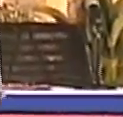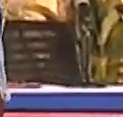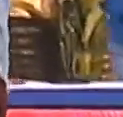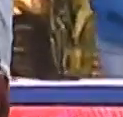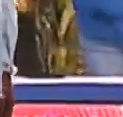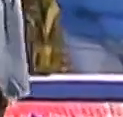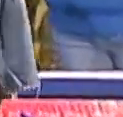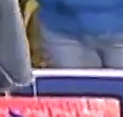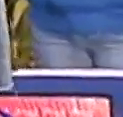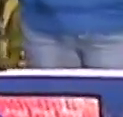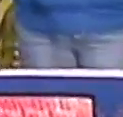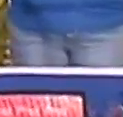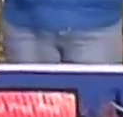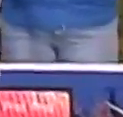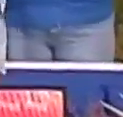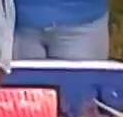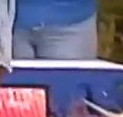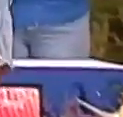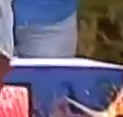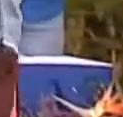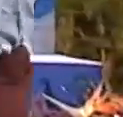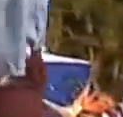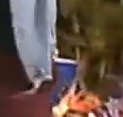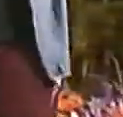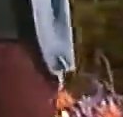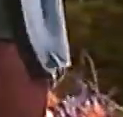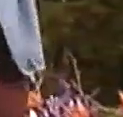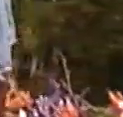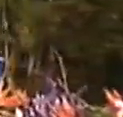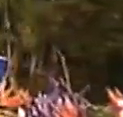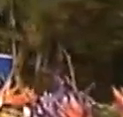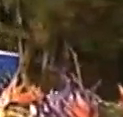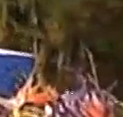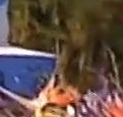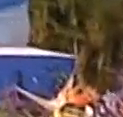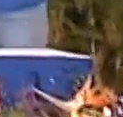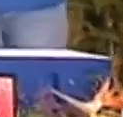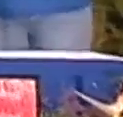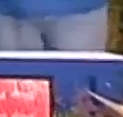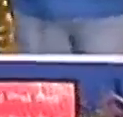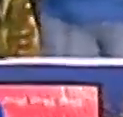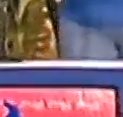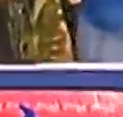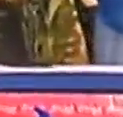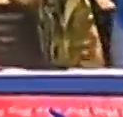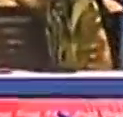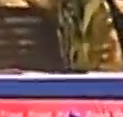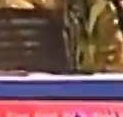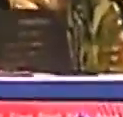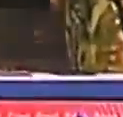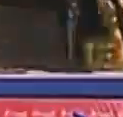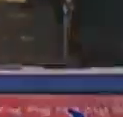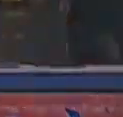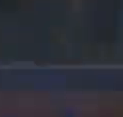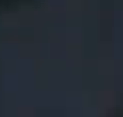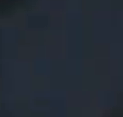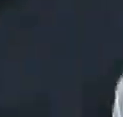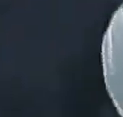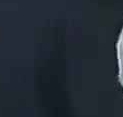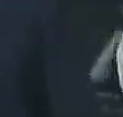arriba. Venezuela tiene con qué, la comuna tiene con qué, Caracas tiene con qué, mi gente tiene con